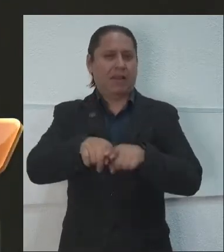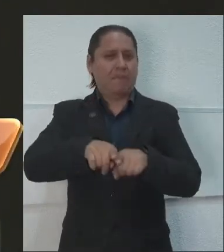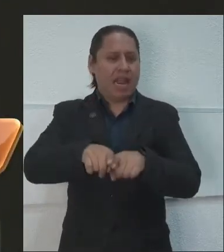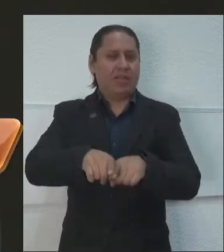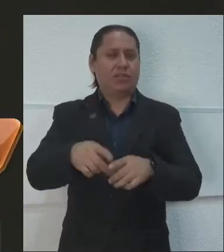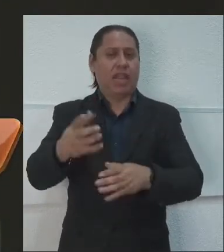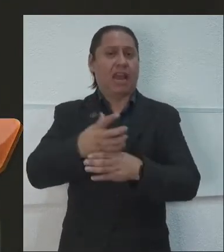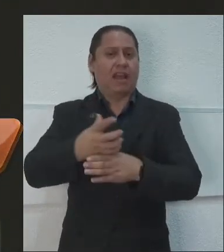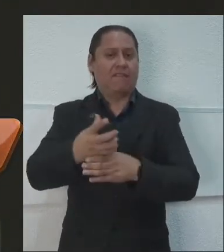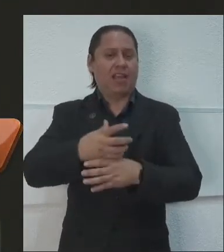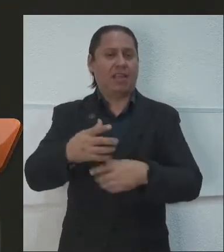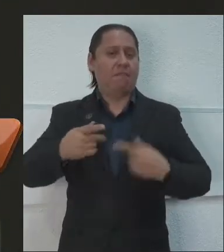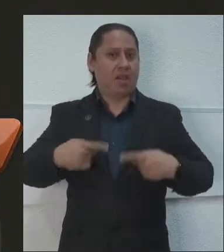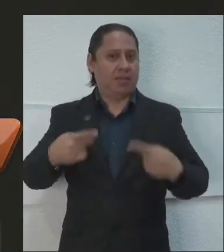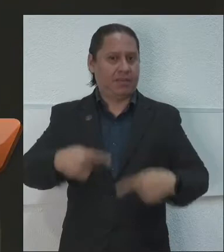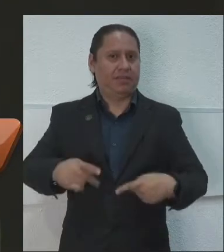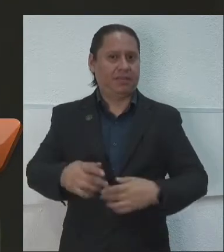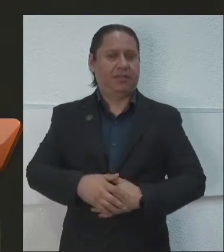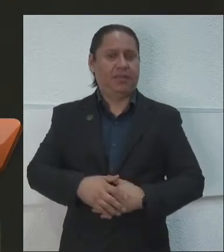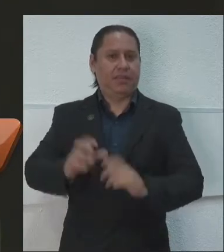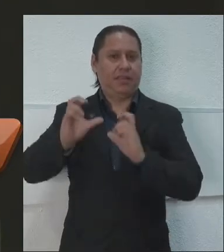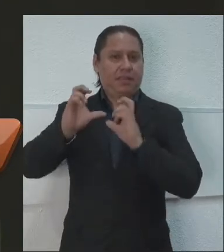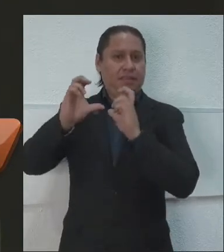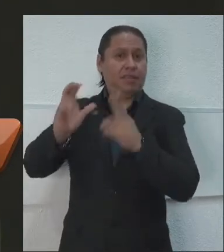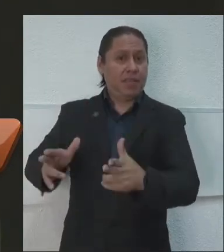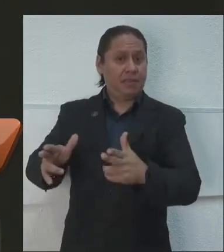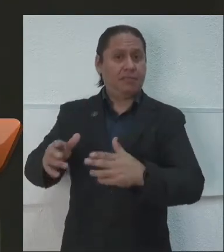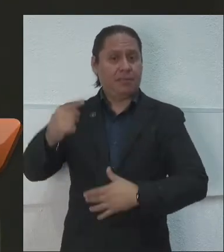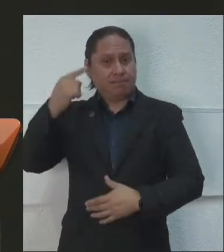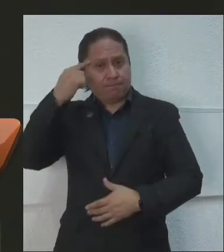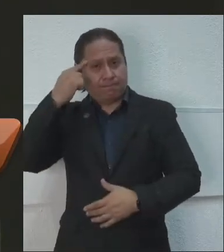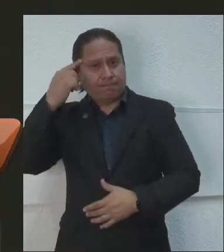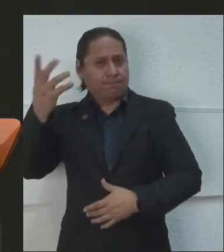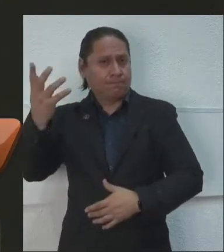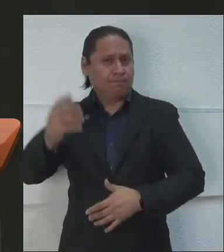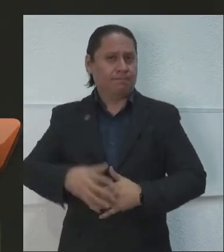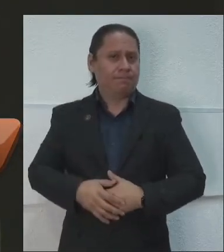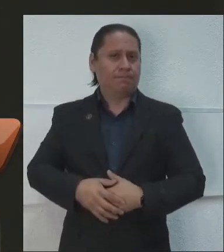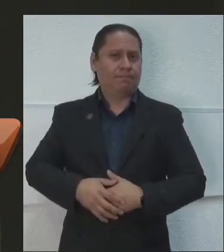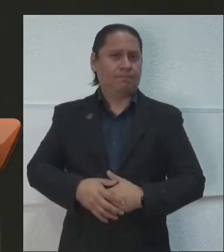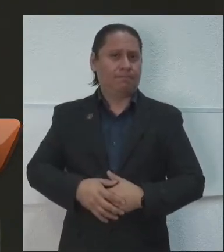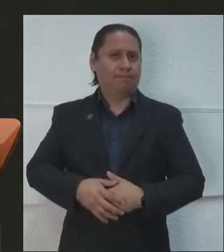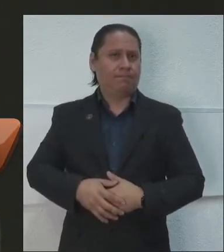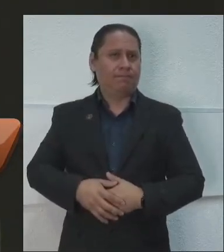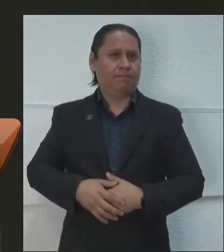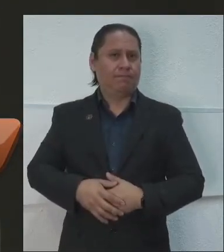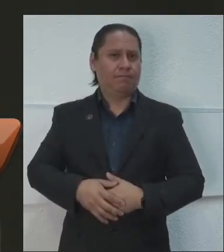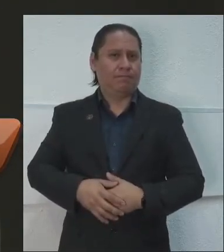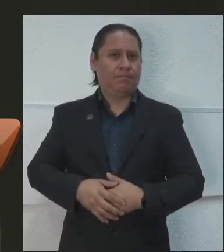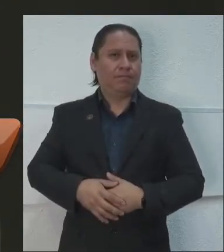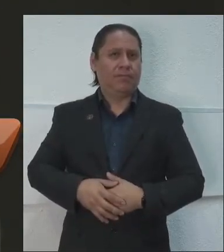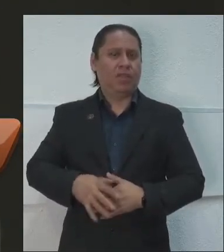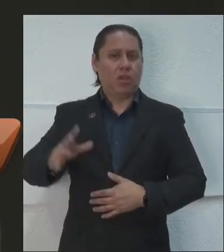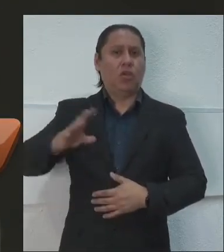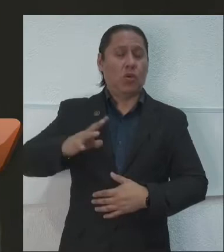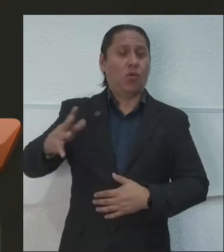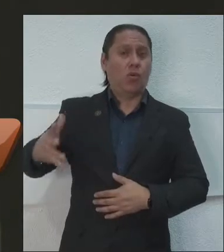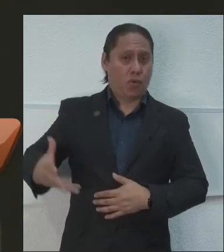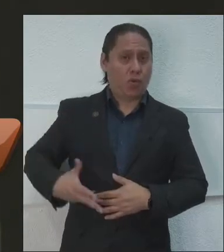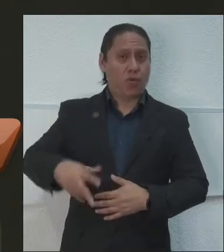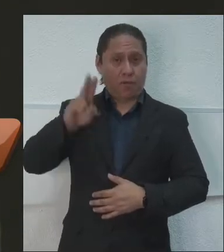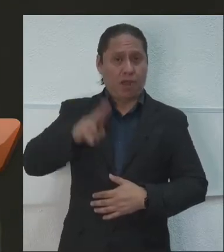café. Las y los chiapanecos, sin duda, la mayoría o todos estamos orgullosos de